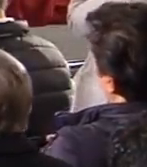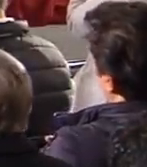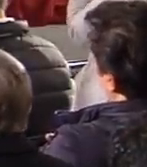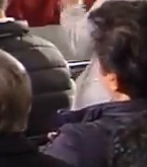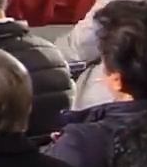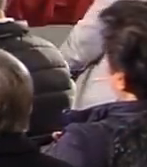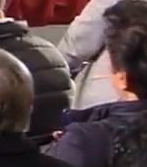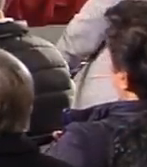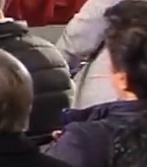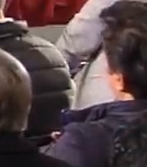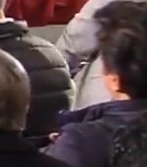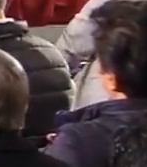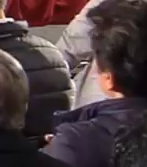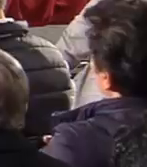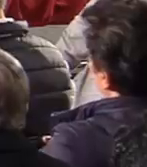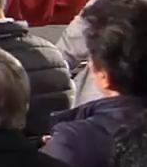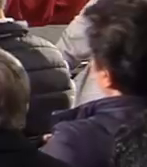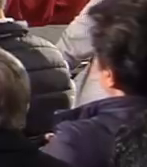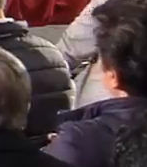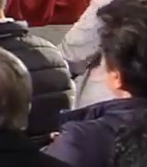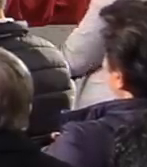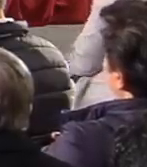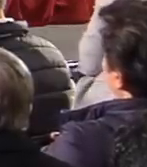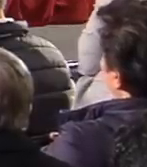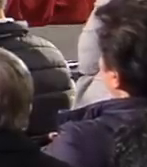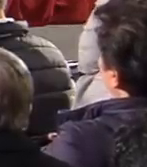hay algunos,